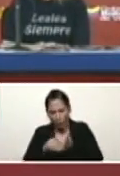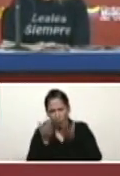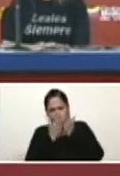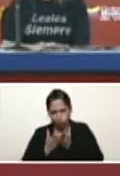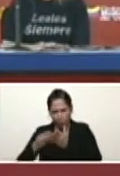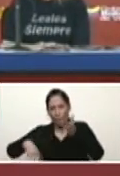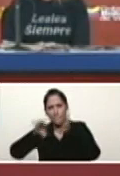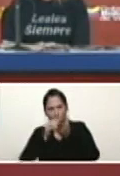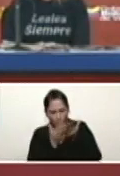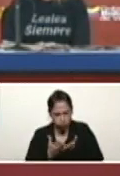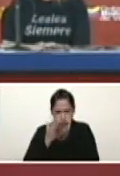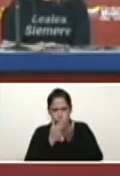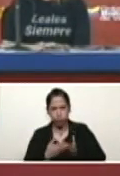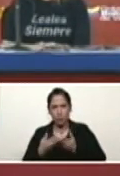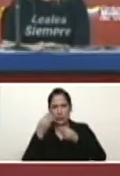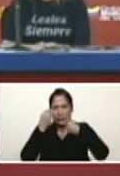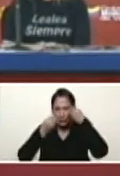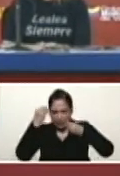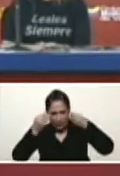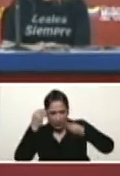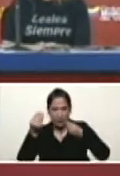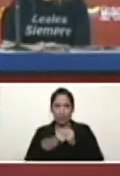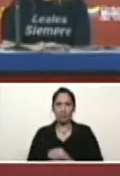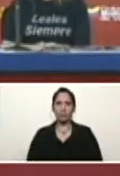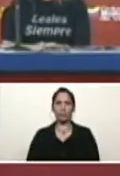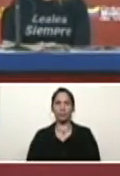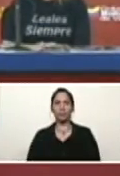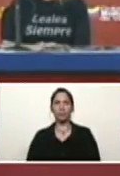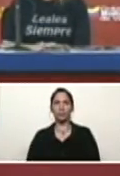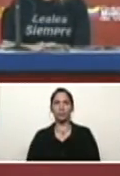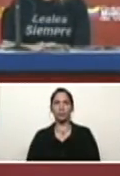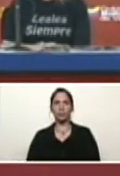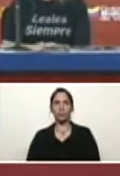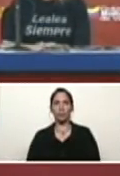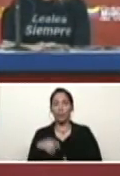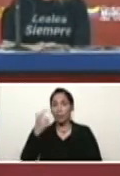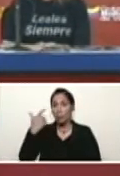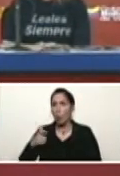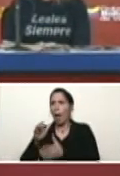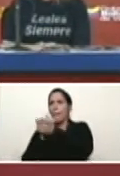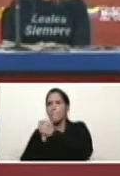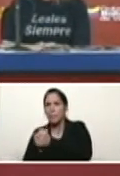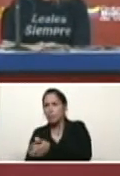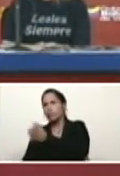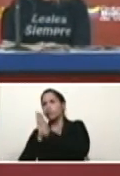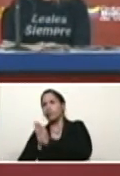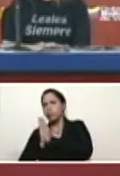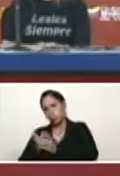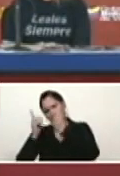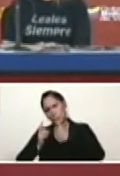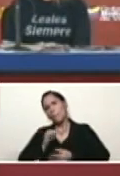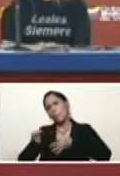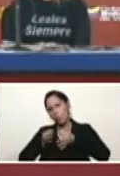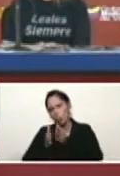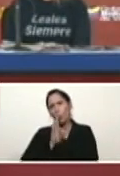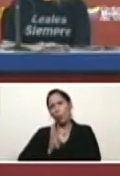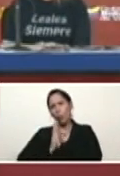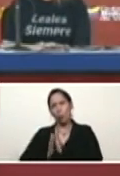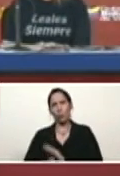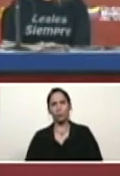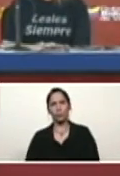vuelve a estudiar, ¿verdad? Y busca a un amigo, a un compañero, explícame esto, vale, no